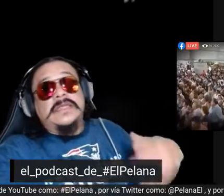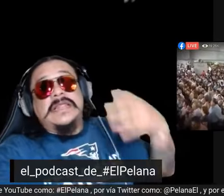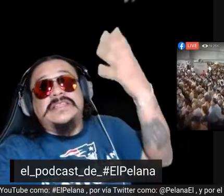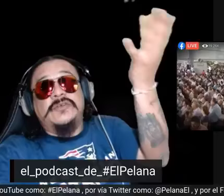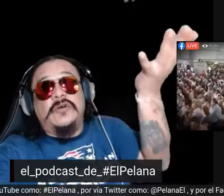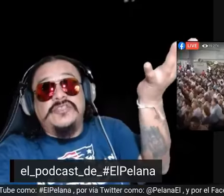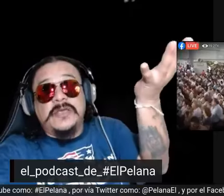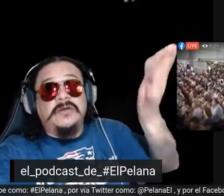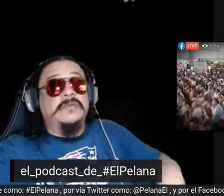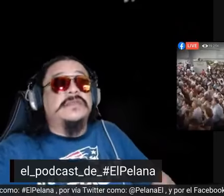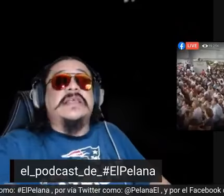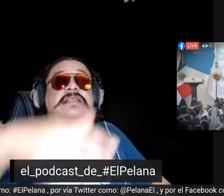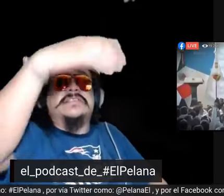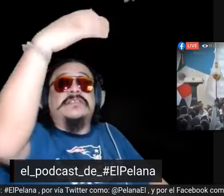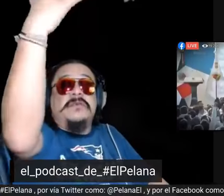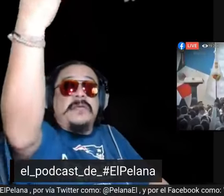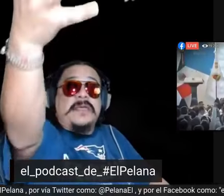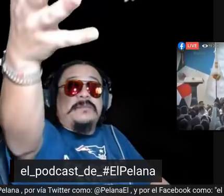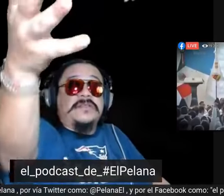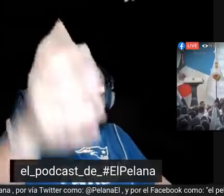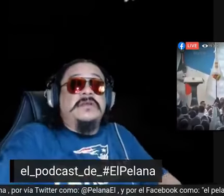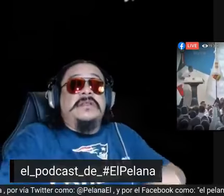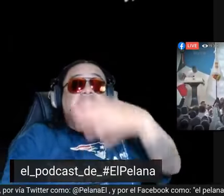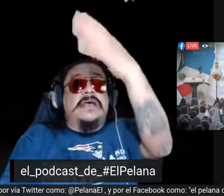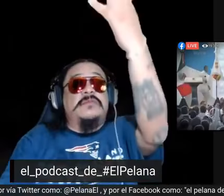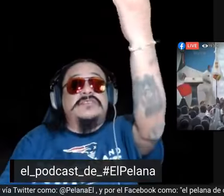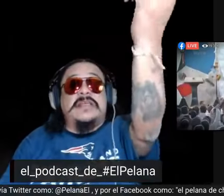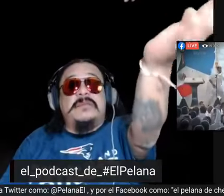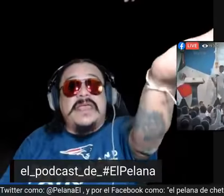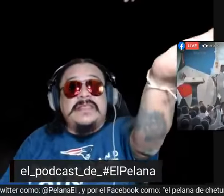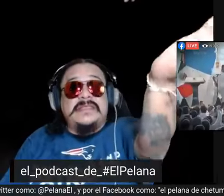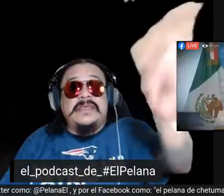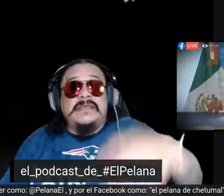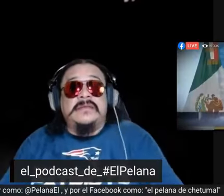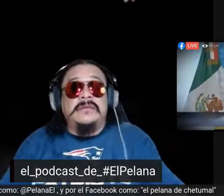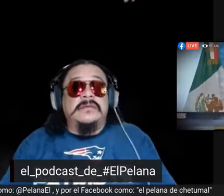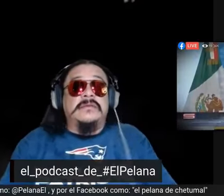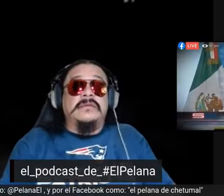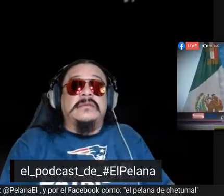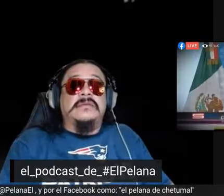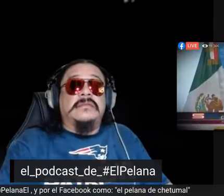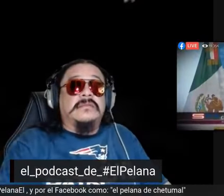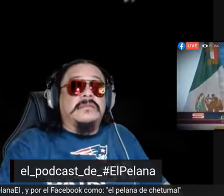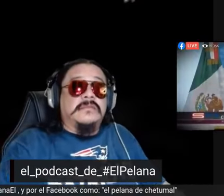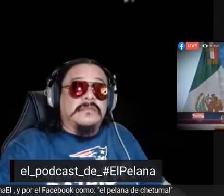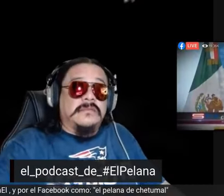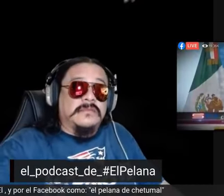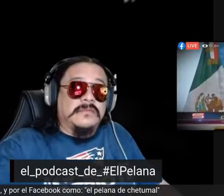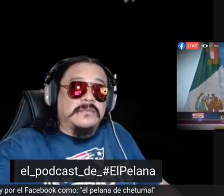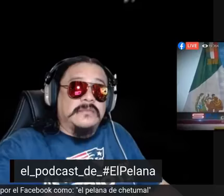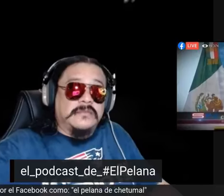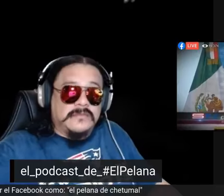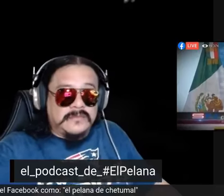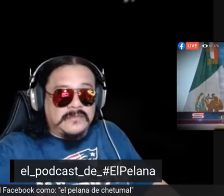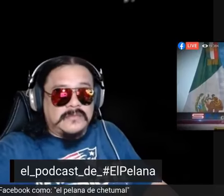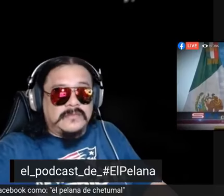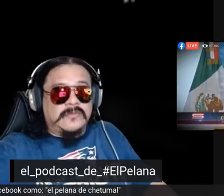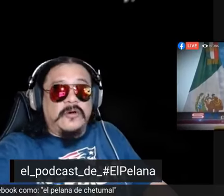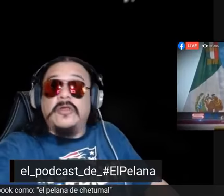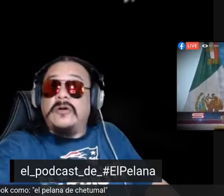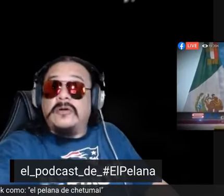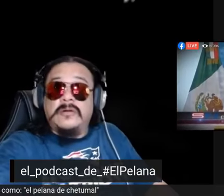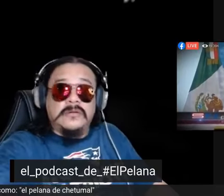el 18 qué pasó? ¿Y el 19 qué pasó? Estamos el 20. Formulo un respetuoso llamado. ¿Oelo? A